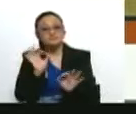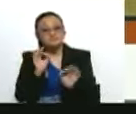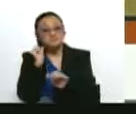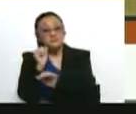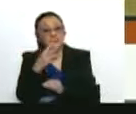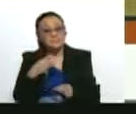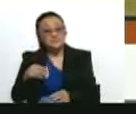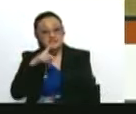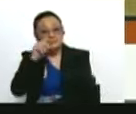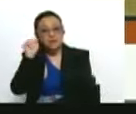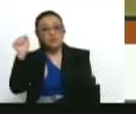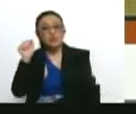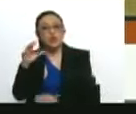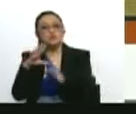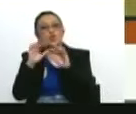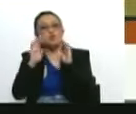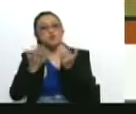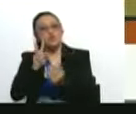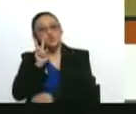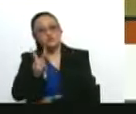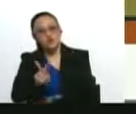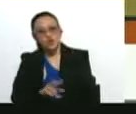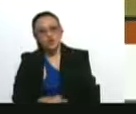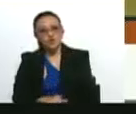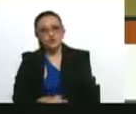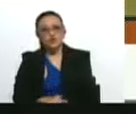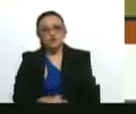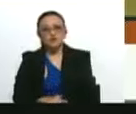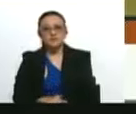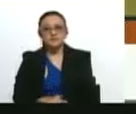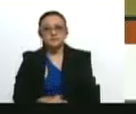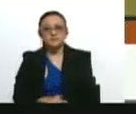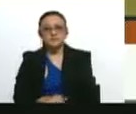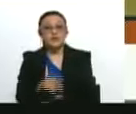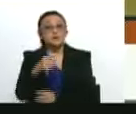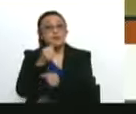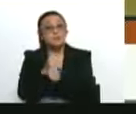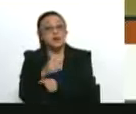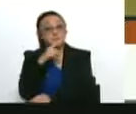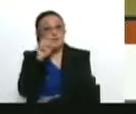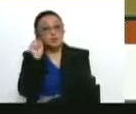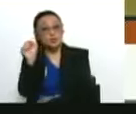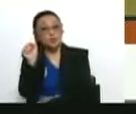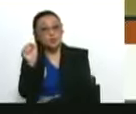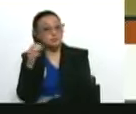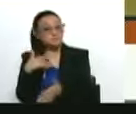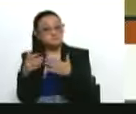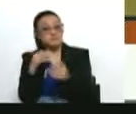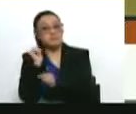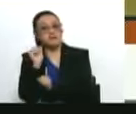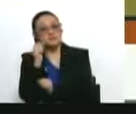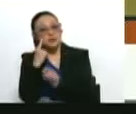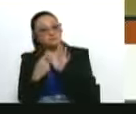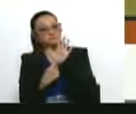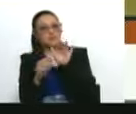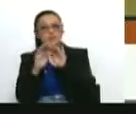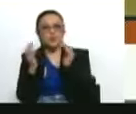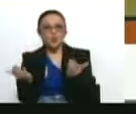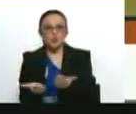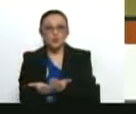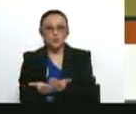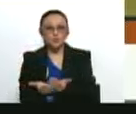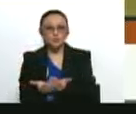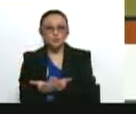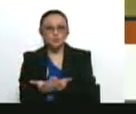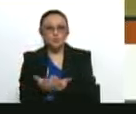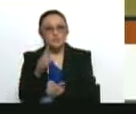Eso lo vio el mundo, con unos drones. Pero ellos esperaban que Nicolás Maduro se dejara matar para demostrarle al mundo